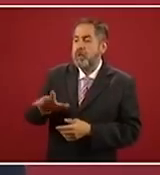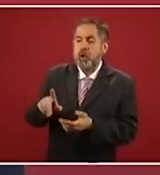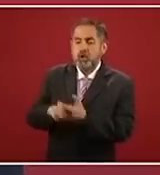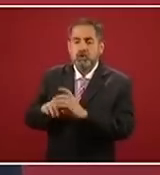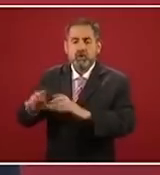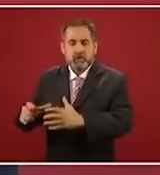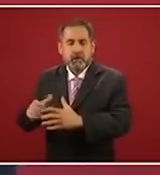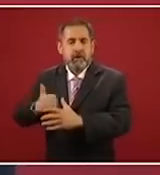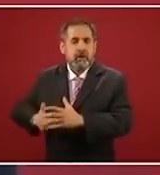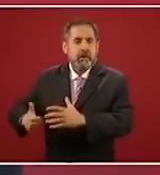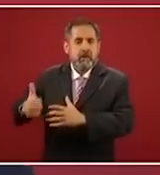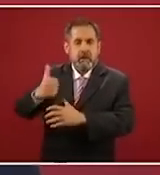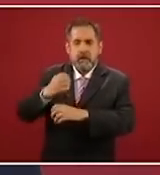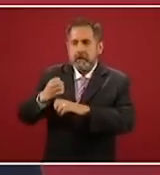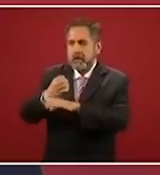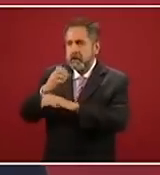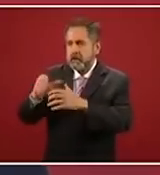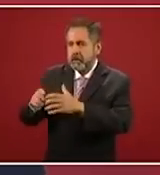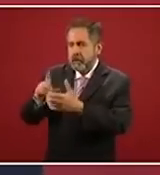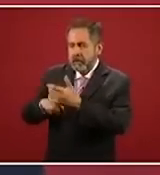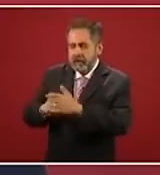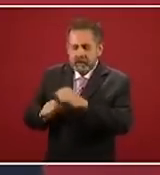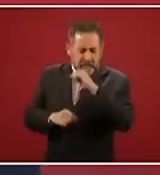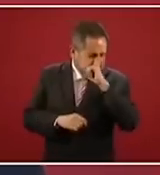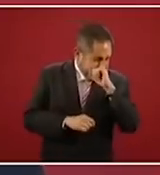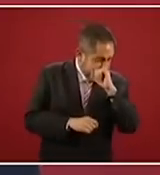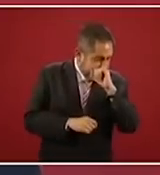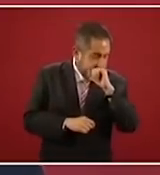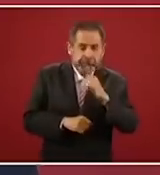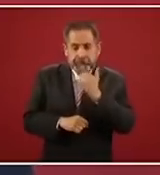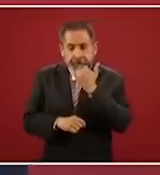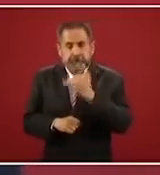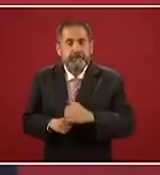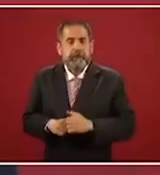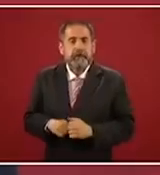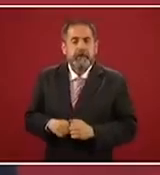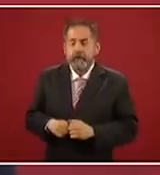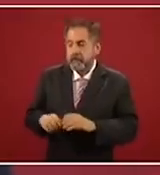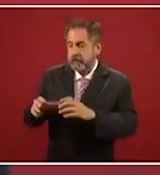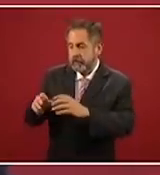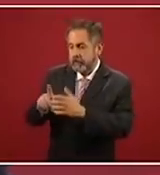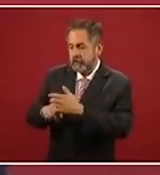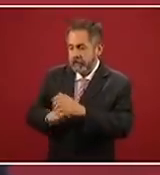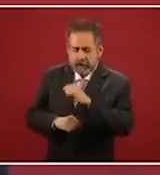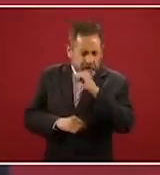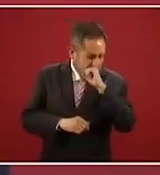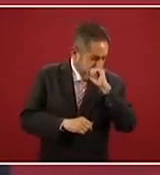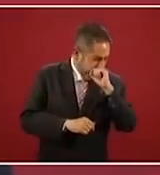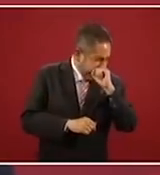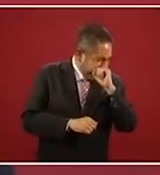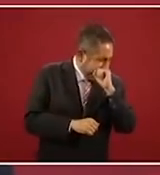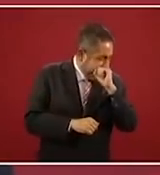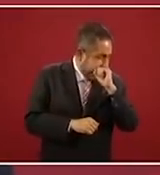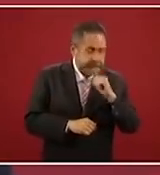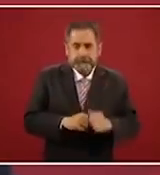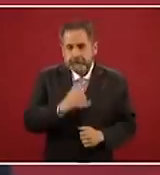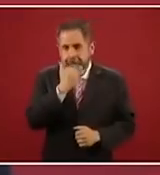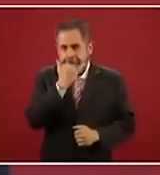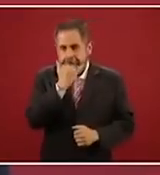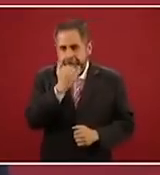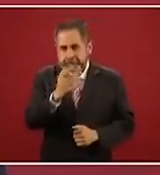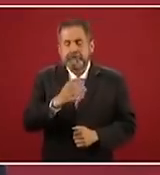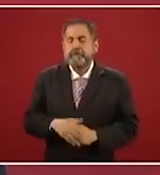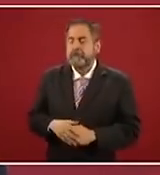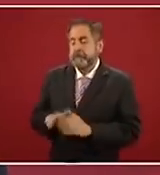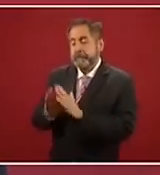de la República, y además se han venido produciendo una serie de libros de texto en